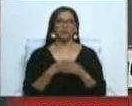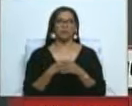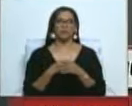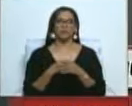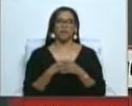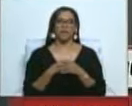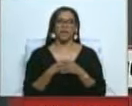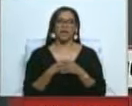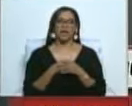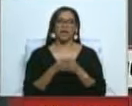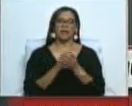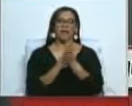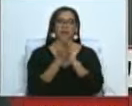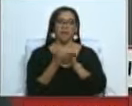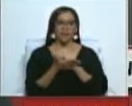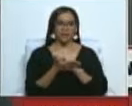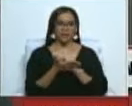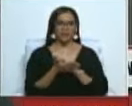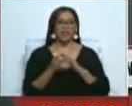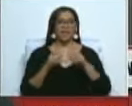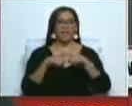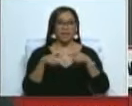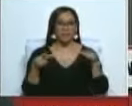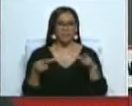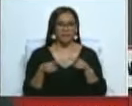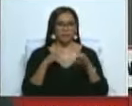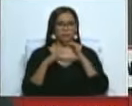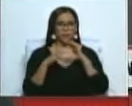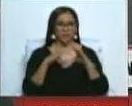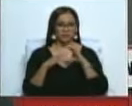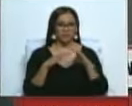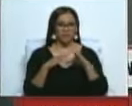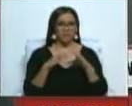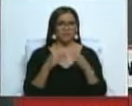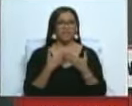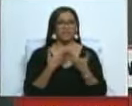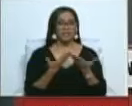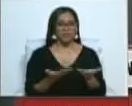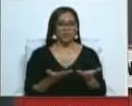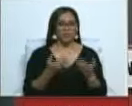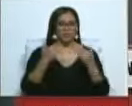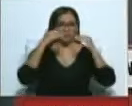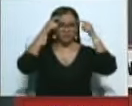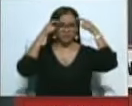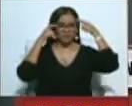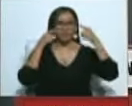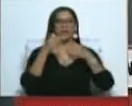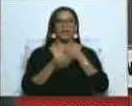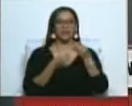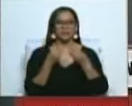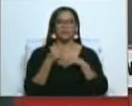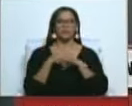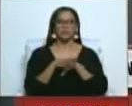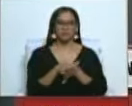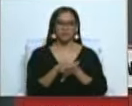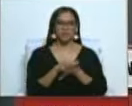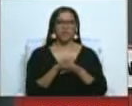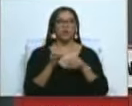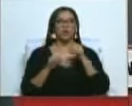vacío comunicacional que dejó el comandante Chávez, es hacerlo combinado,